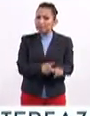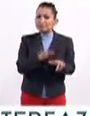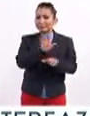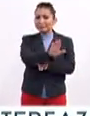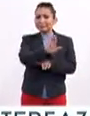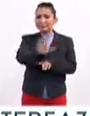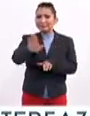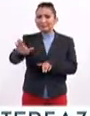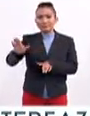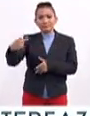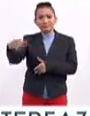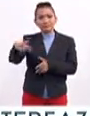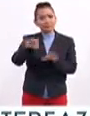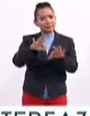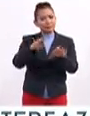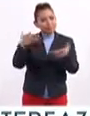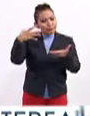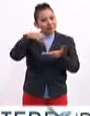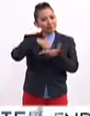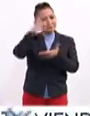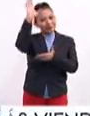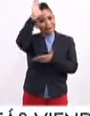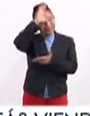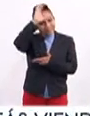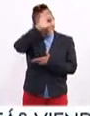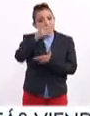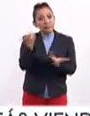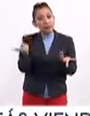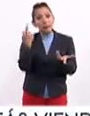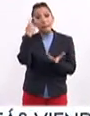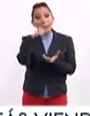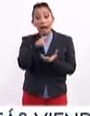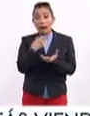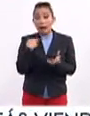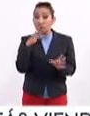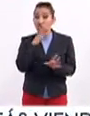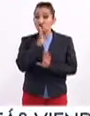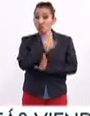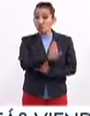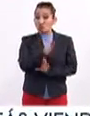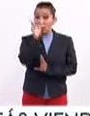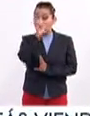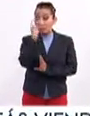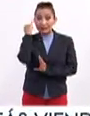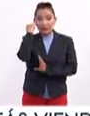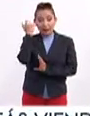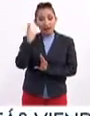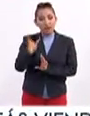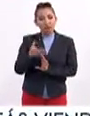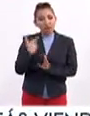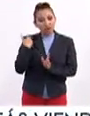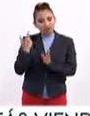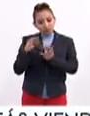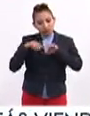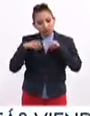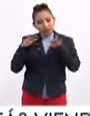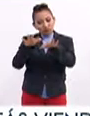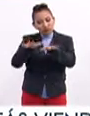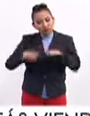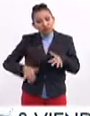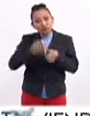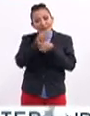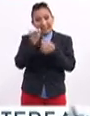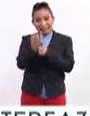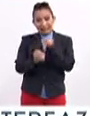tipo de elementos culturales. Y con el fin de preservar las lenguas indígenas, el Foro Permanente, pues,